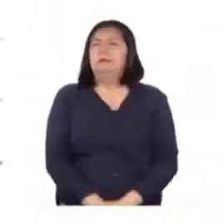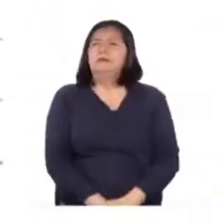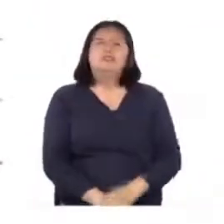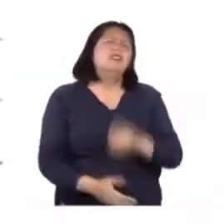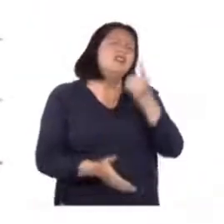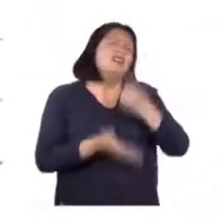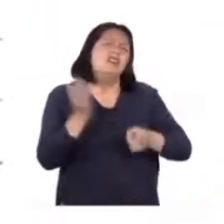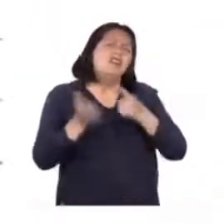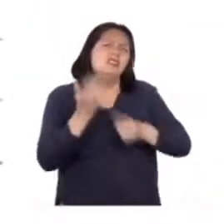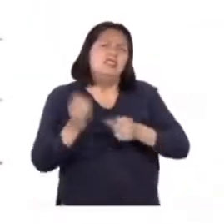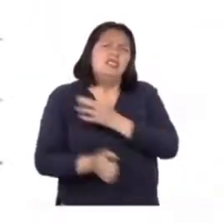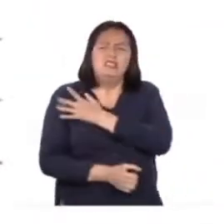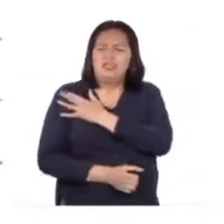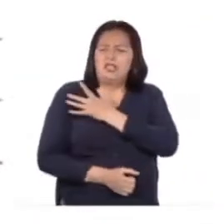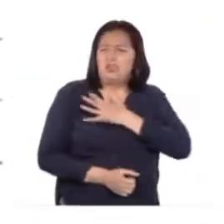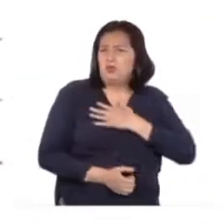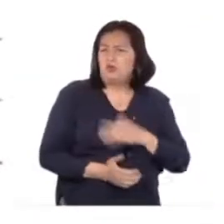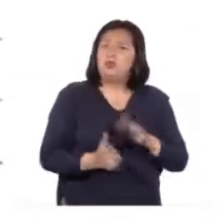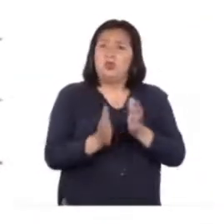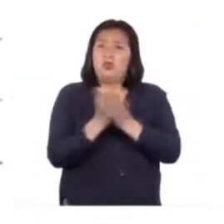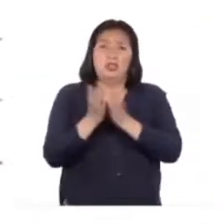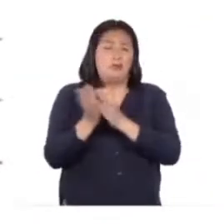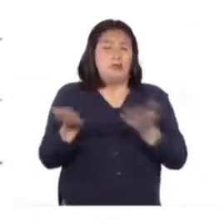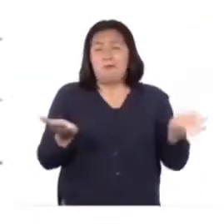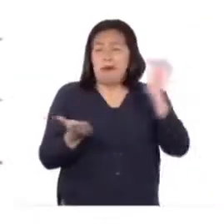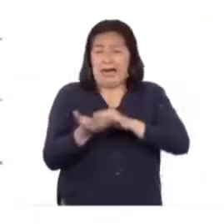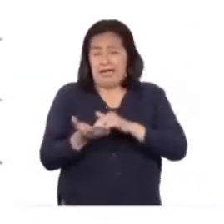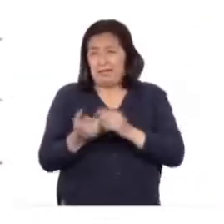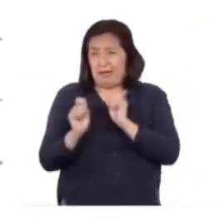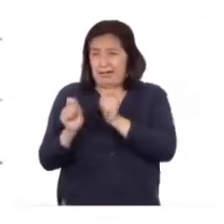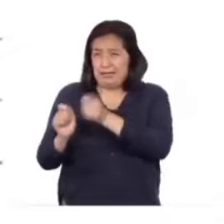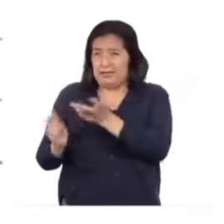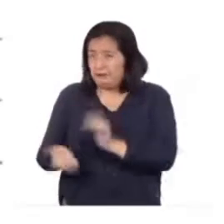qué grado serán los libros que donarán más?